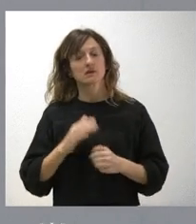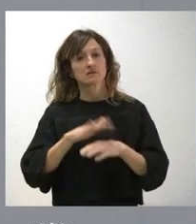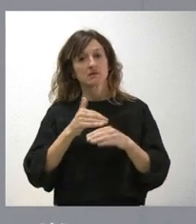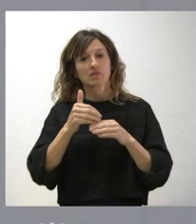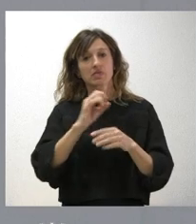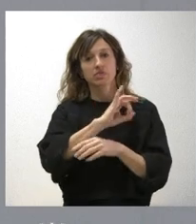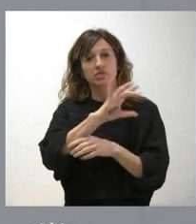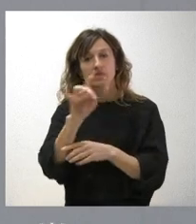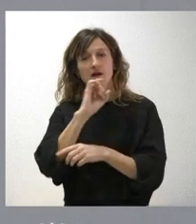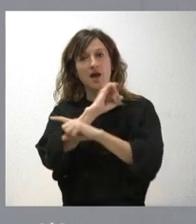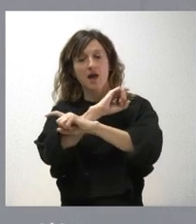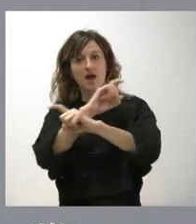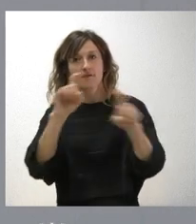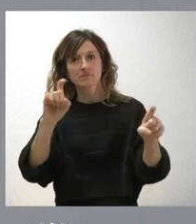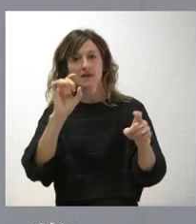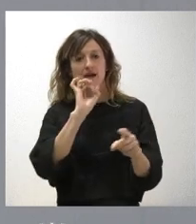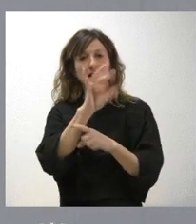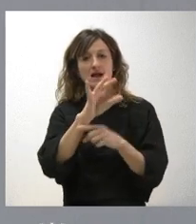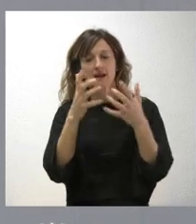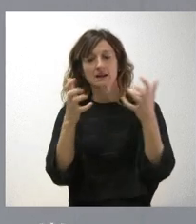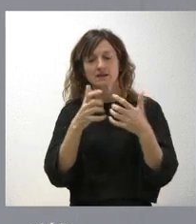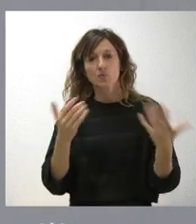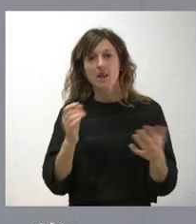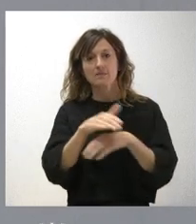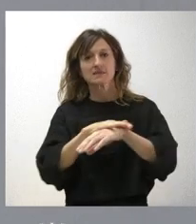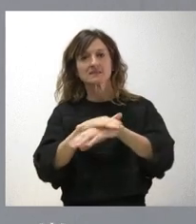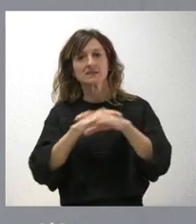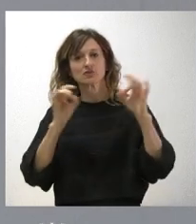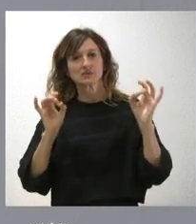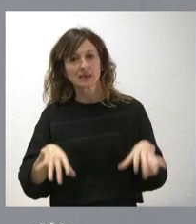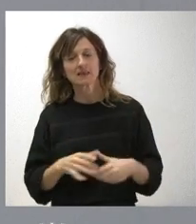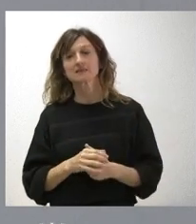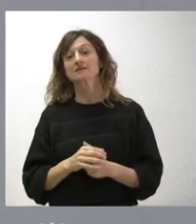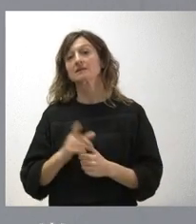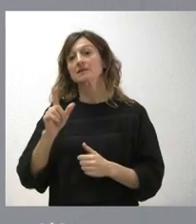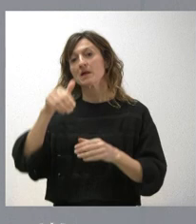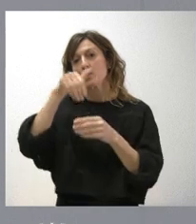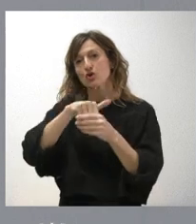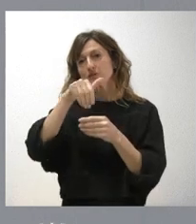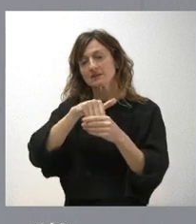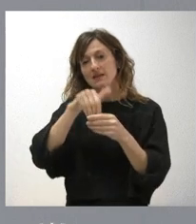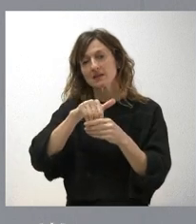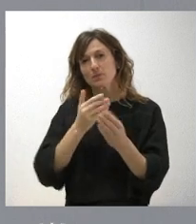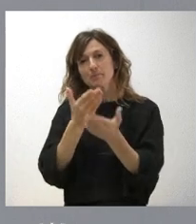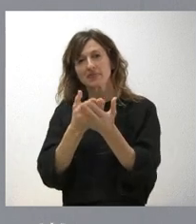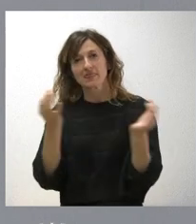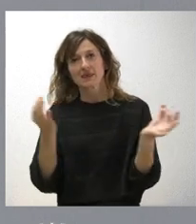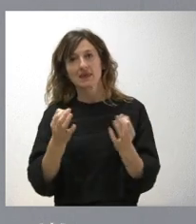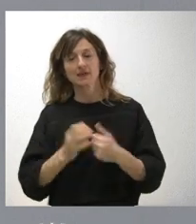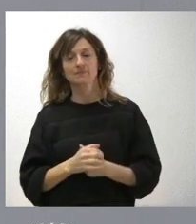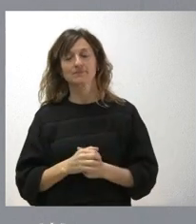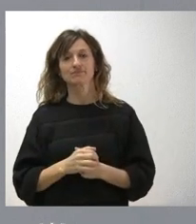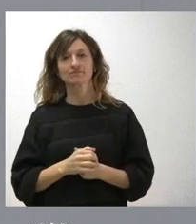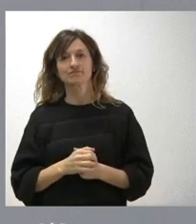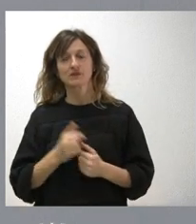las mismas no solo de cuáles son las cartas Quiénes son los ministerios sino también del contenido y de lo que se solicita pues ahí les